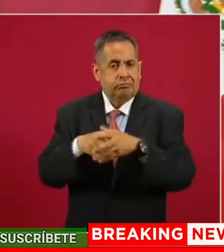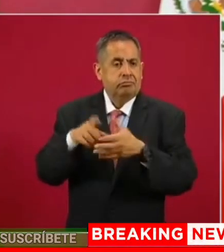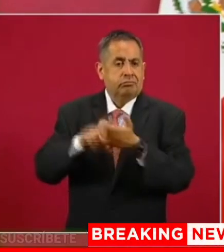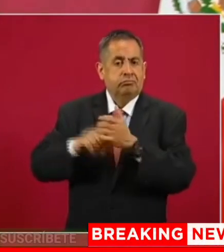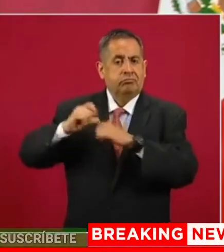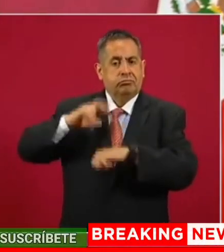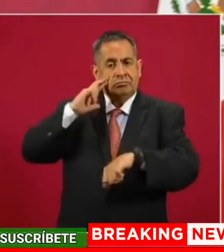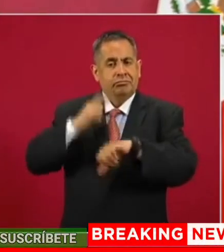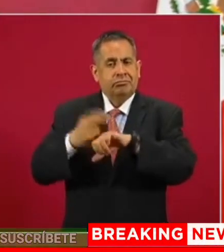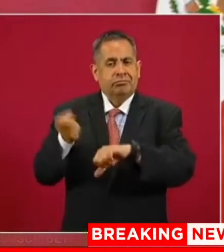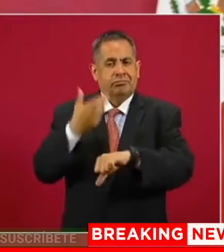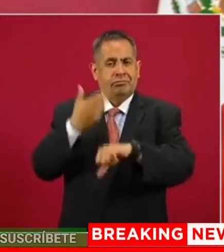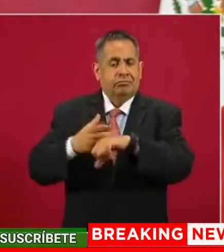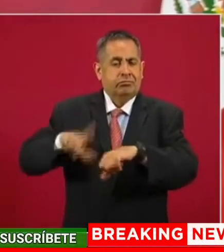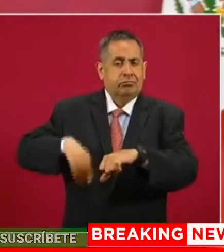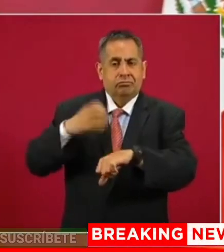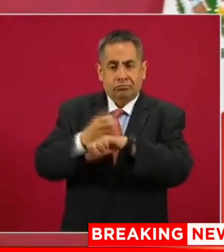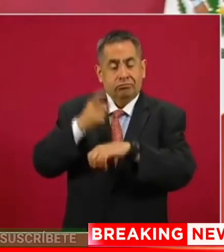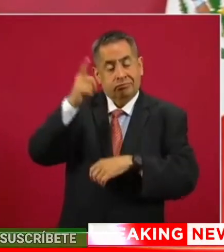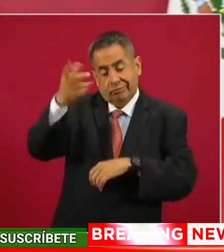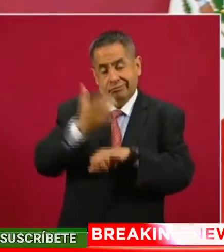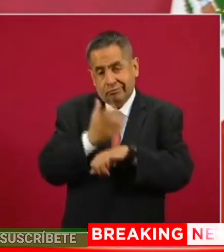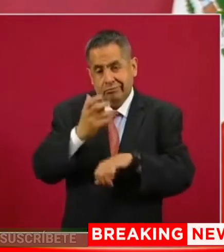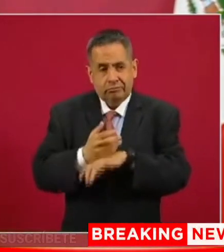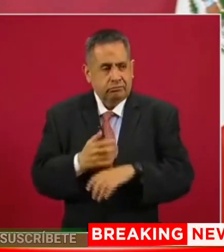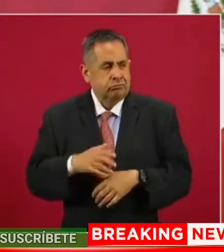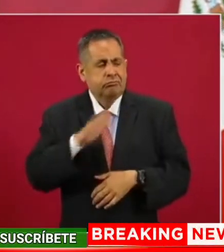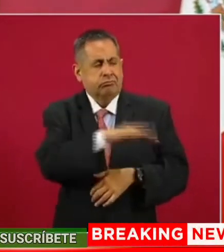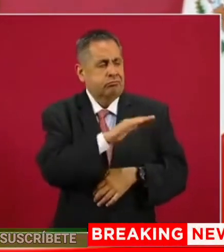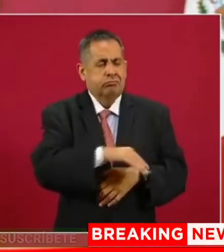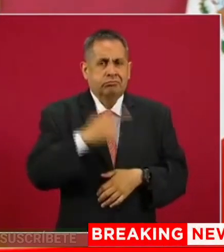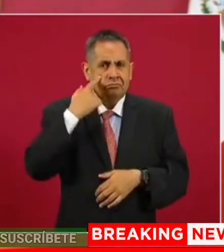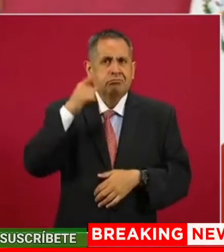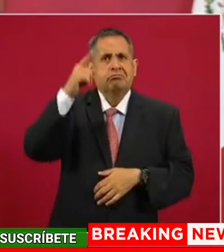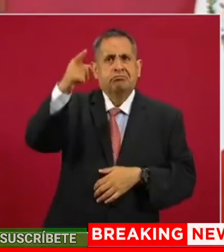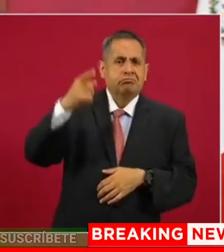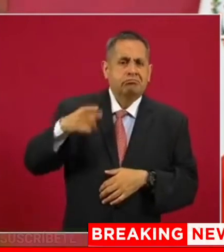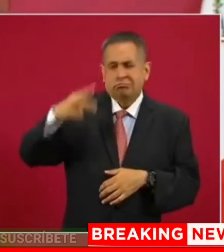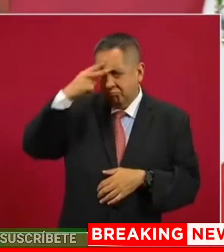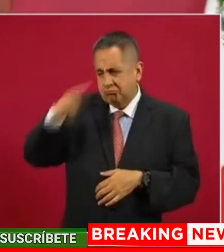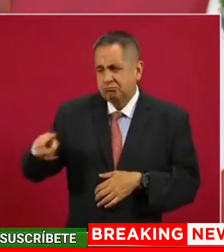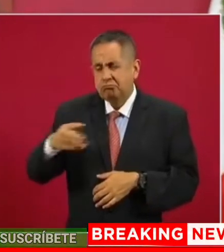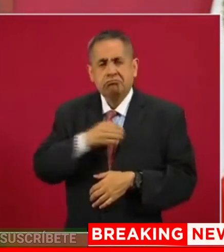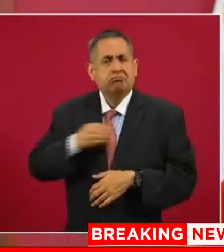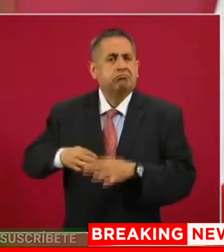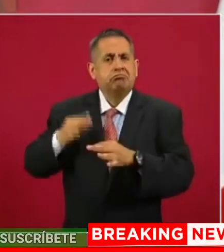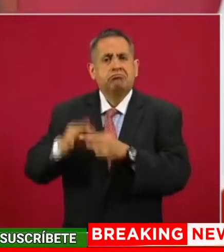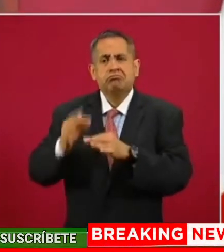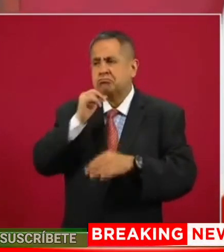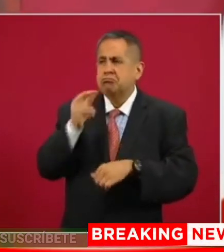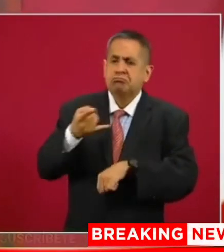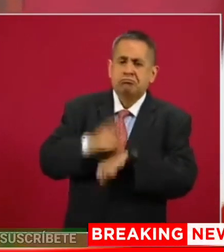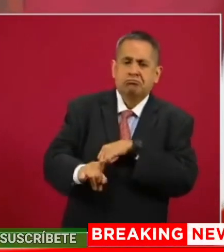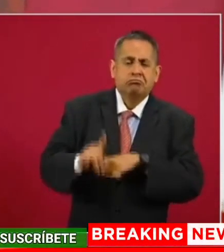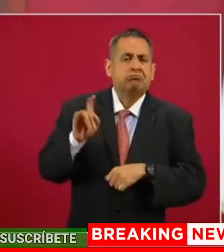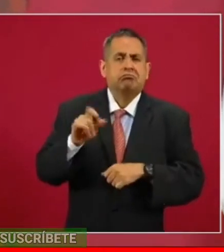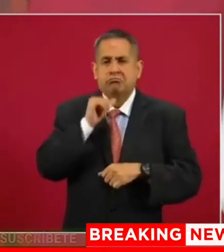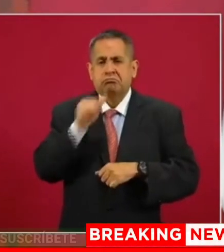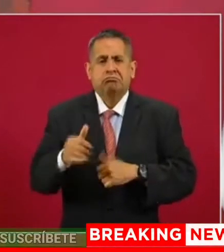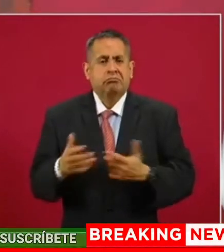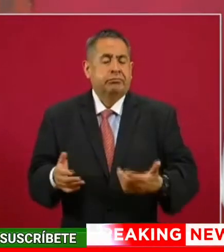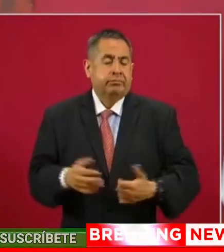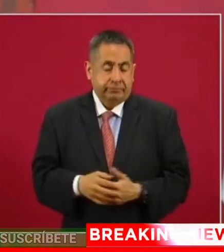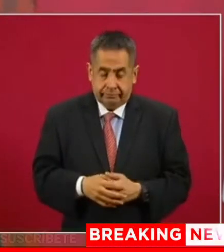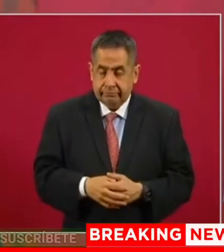Estado, quejándose de que no se cumple con el compromiso de la entrega del agua.